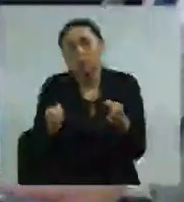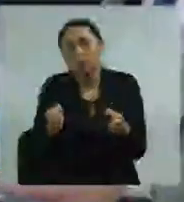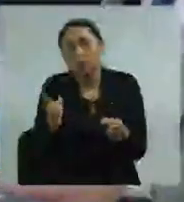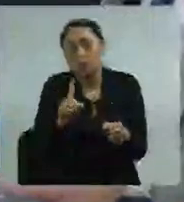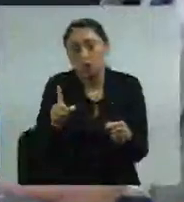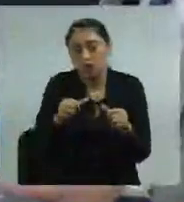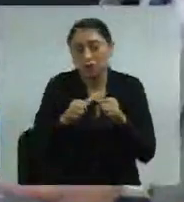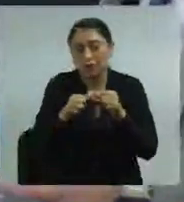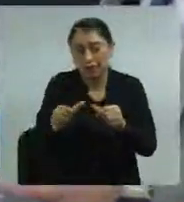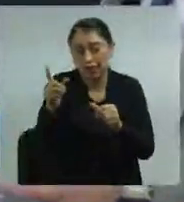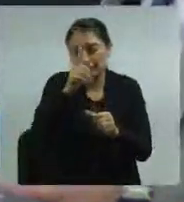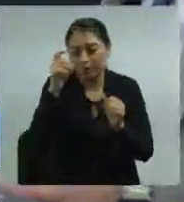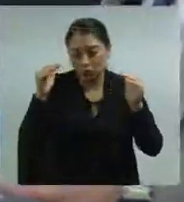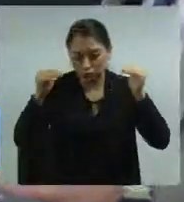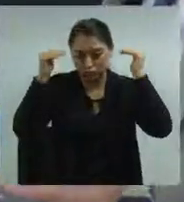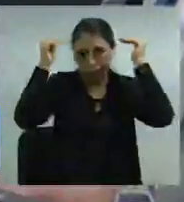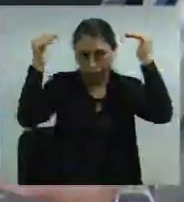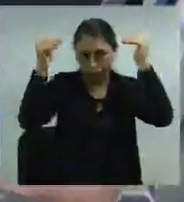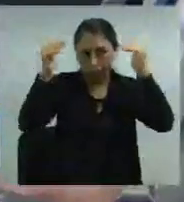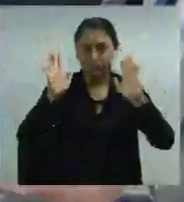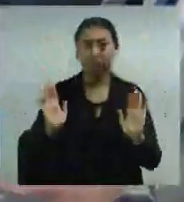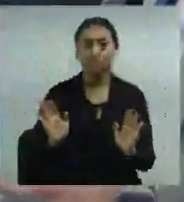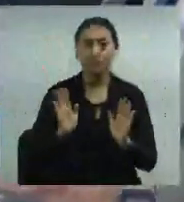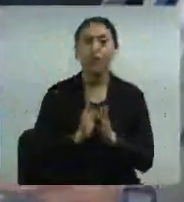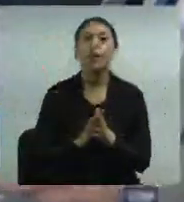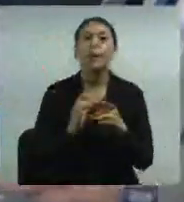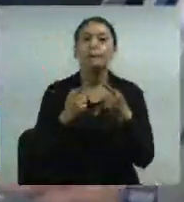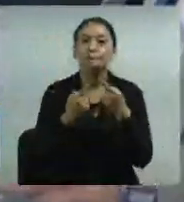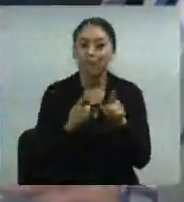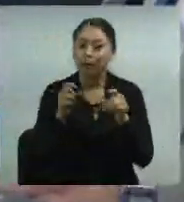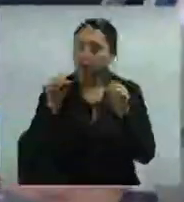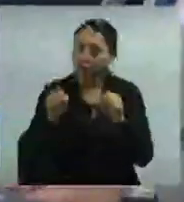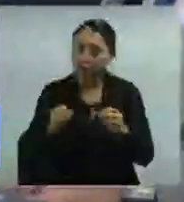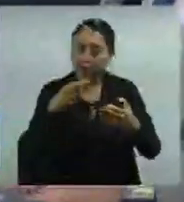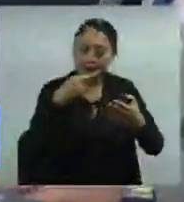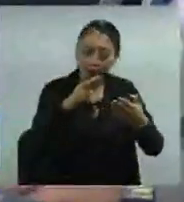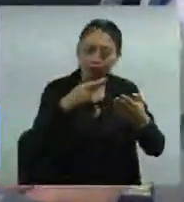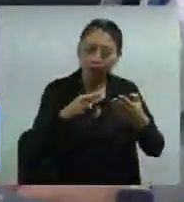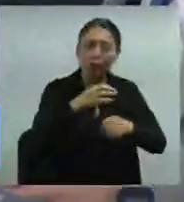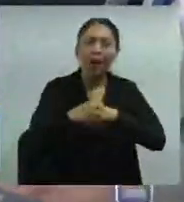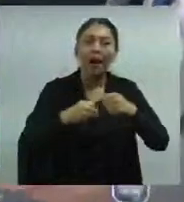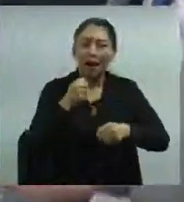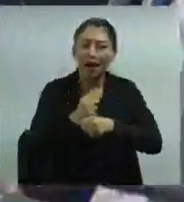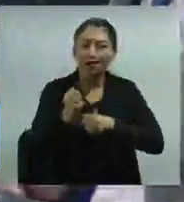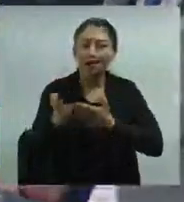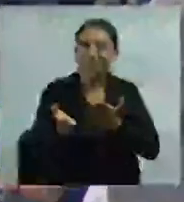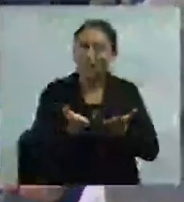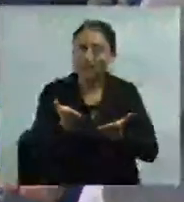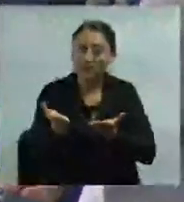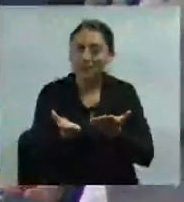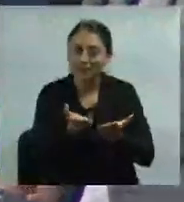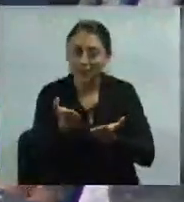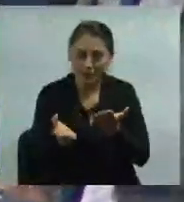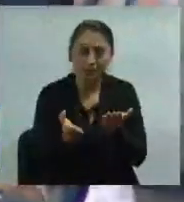y entonces no se le puede calificar ese aspecto, pero sí se le califica sus años de servicio que ha